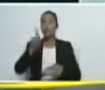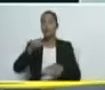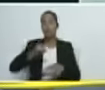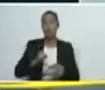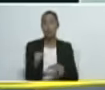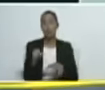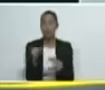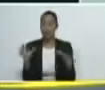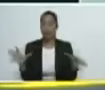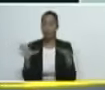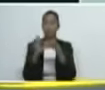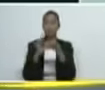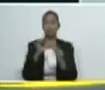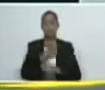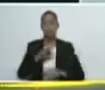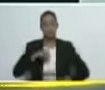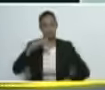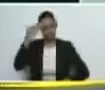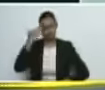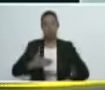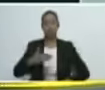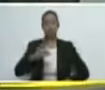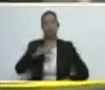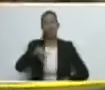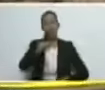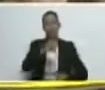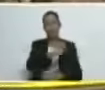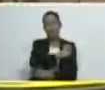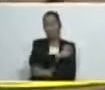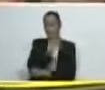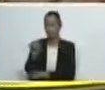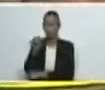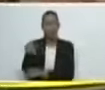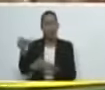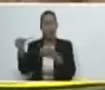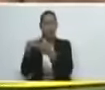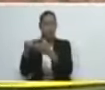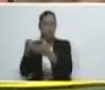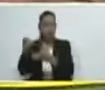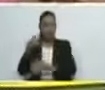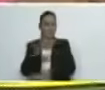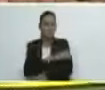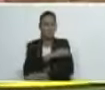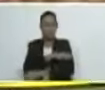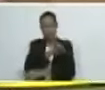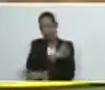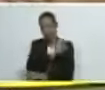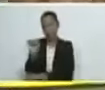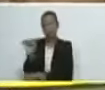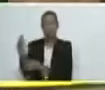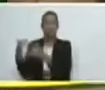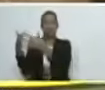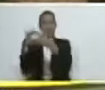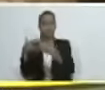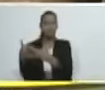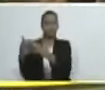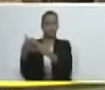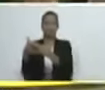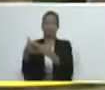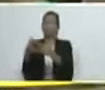knockout a la oligarquía, knockout al imperialismo, knockout a los apellidos. Una y otra